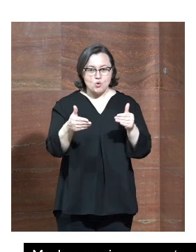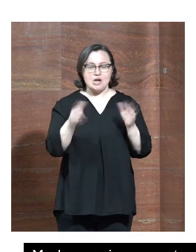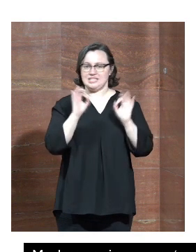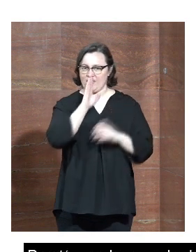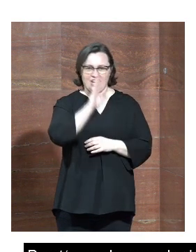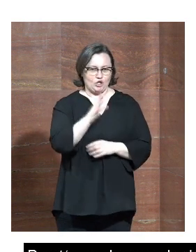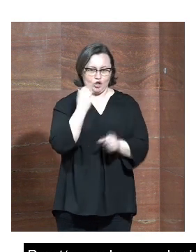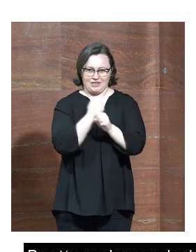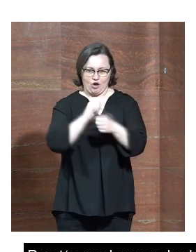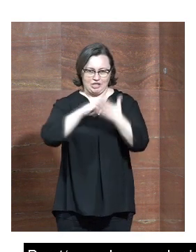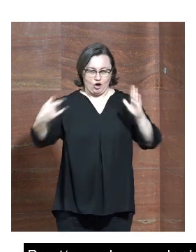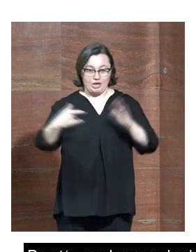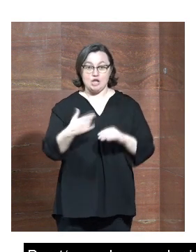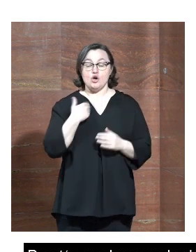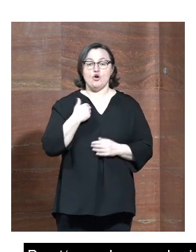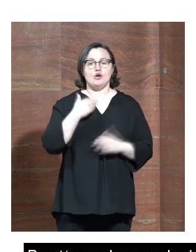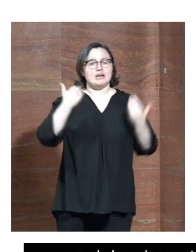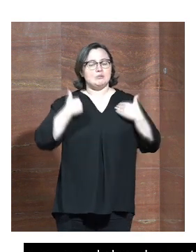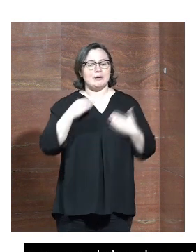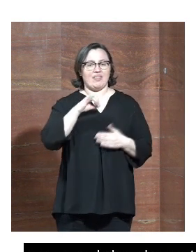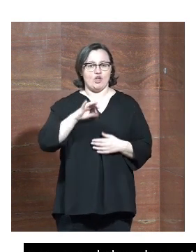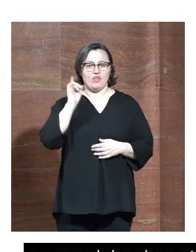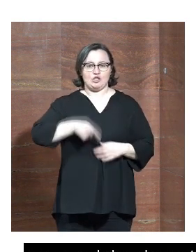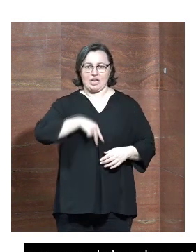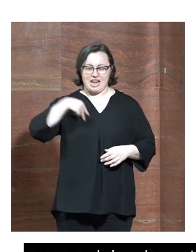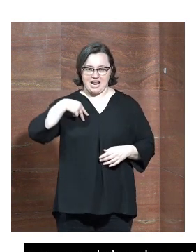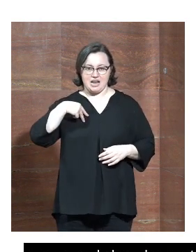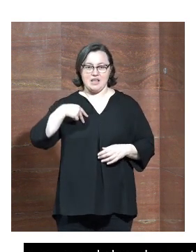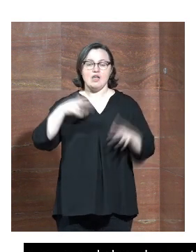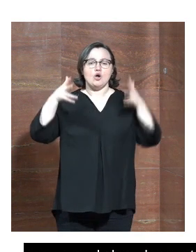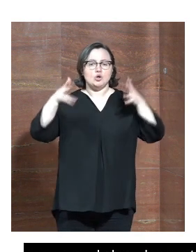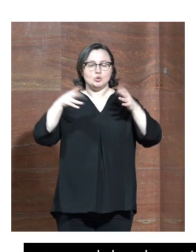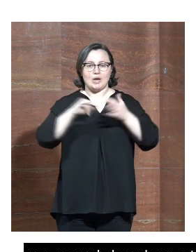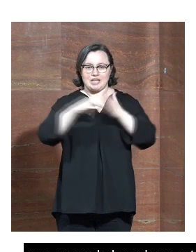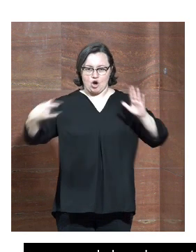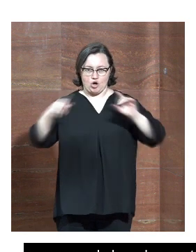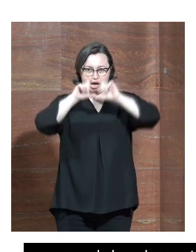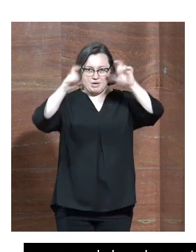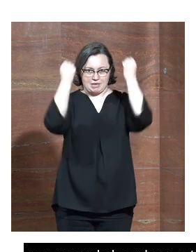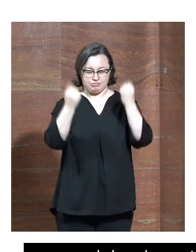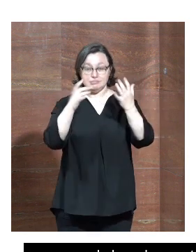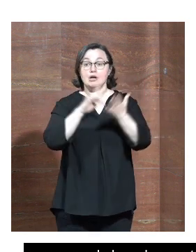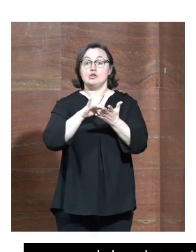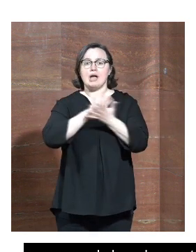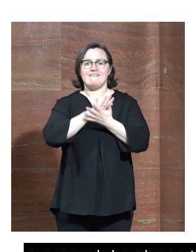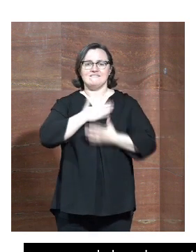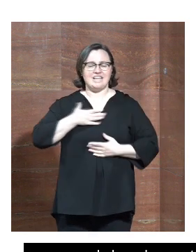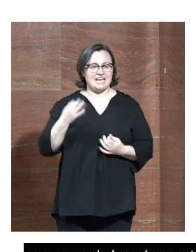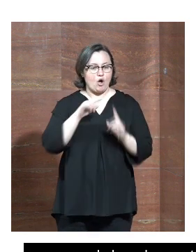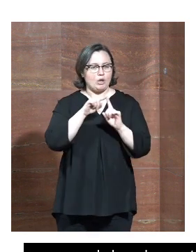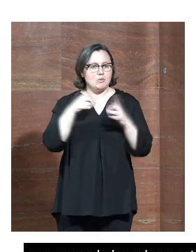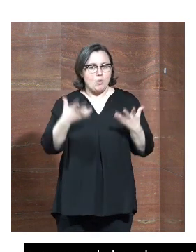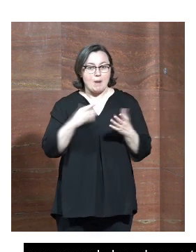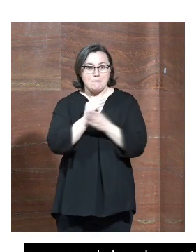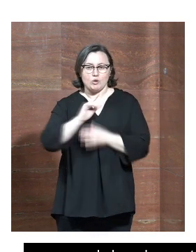ello. Soy el CEO, el director general de una consultora tecnológica, que lo que queremos es conseguir que todos